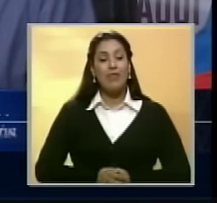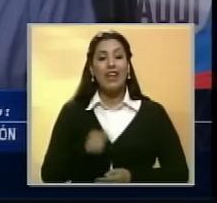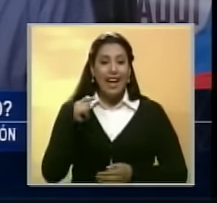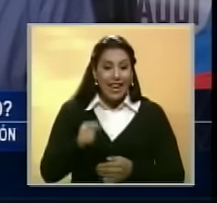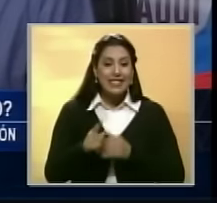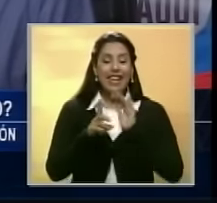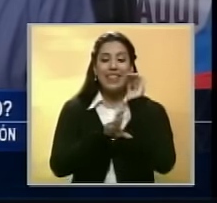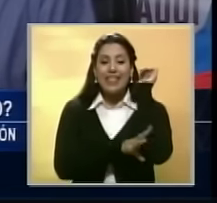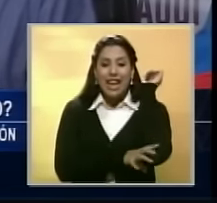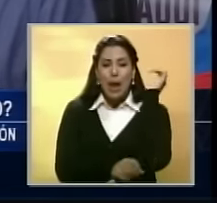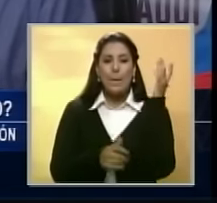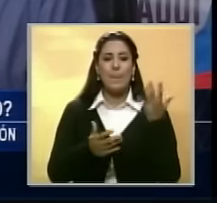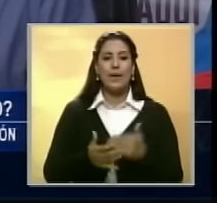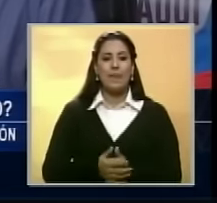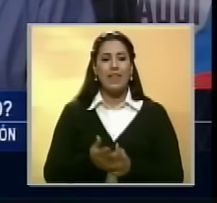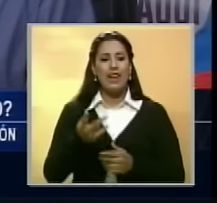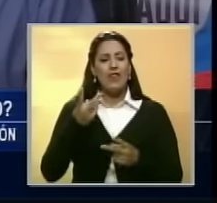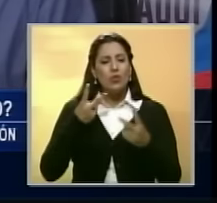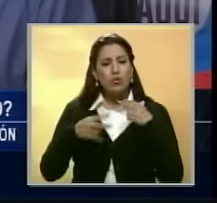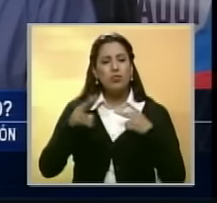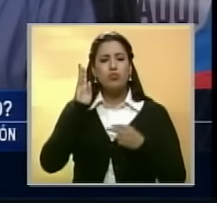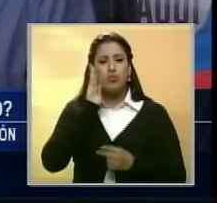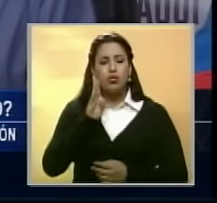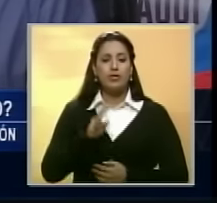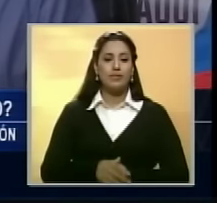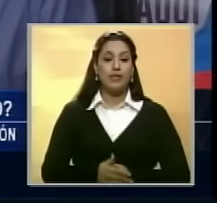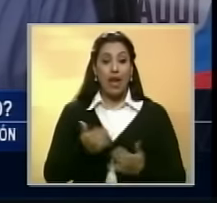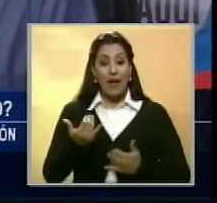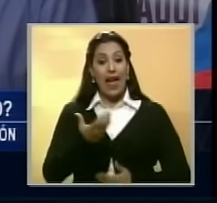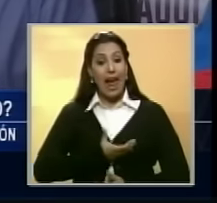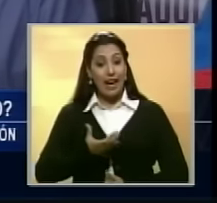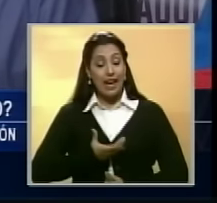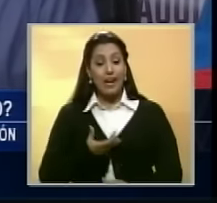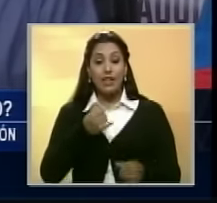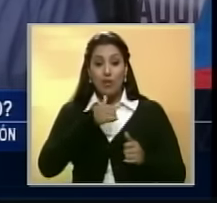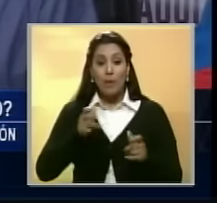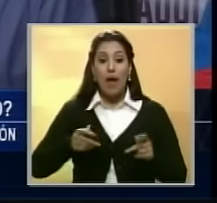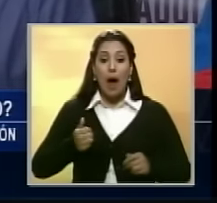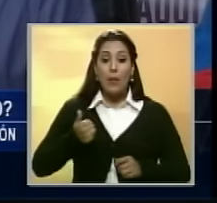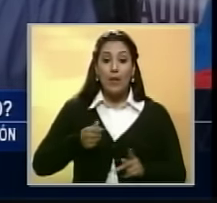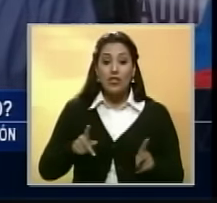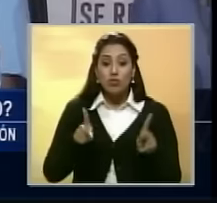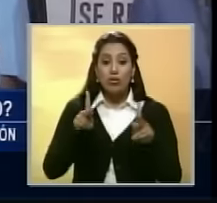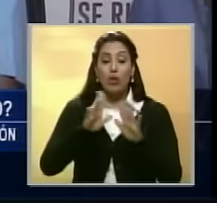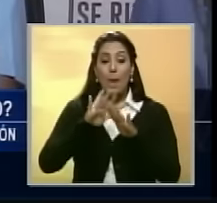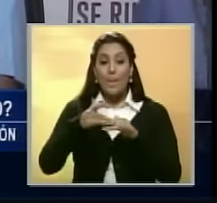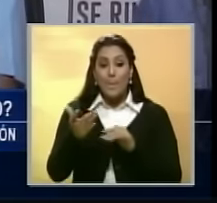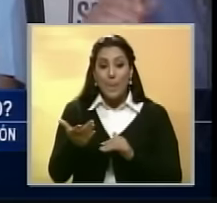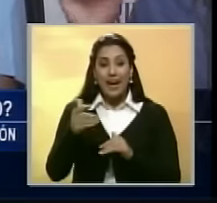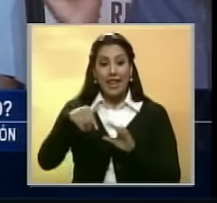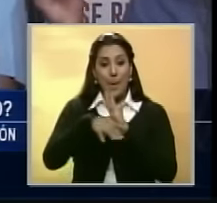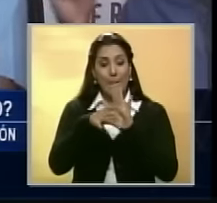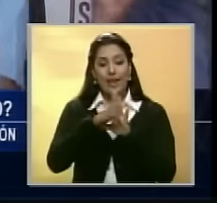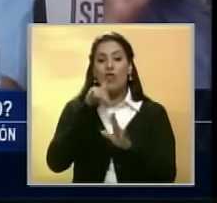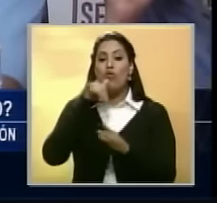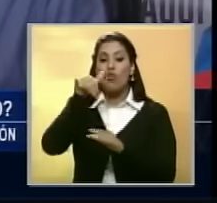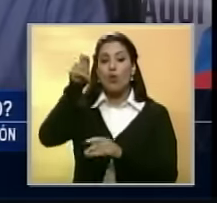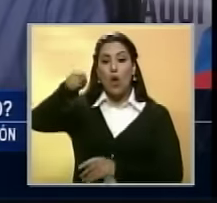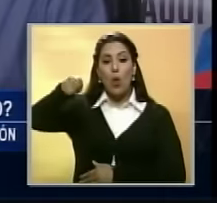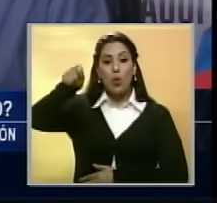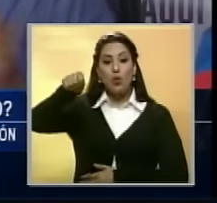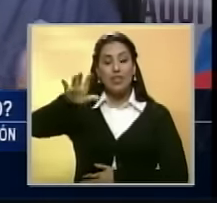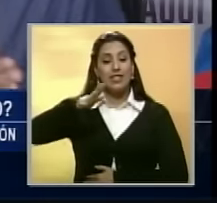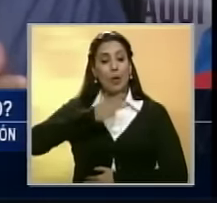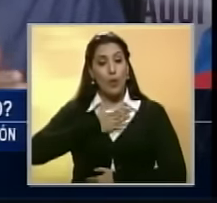Esto es una operación fraudulenta que... El alcalde aprovechó la oportunidad para informar que este martes introducirá una demanda ante los